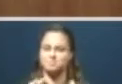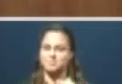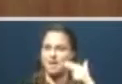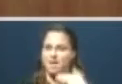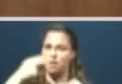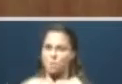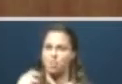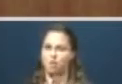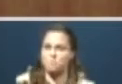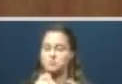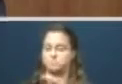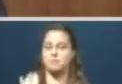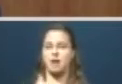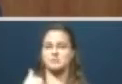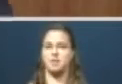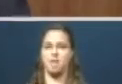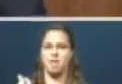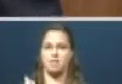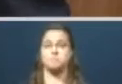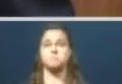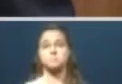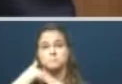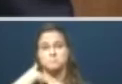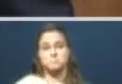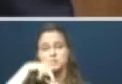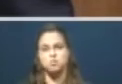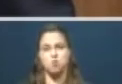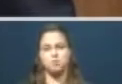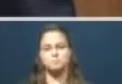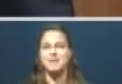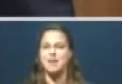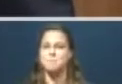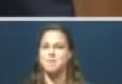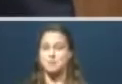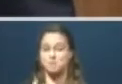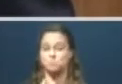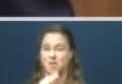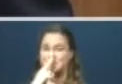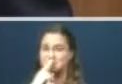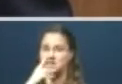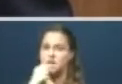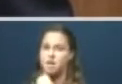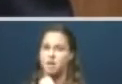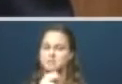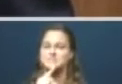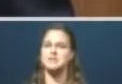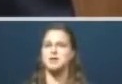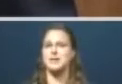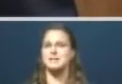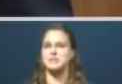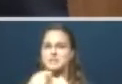comunidad la herramienta que va a marcar todo este esfuerzo en los próximos siete años es la estrategia de especialización